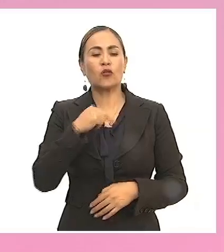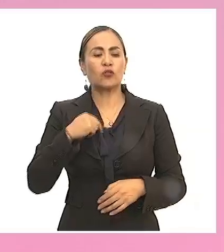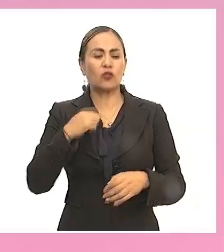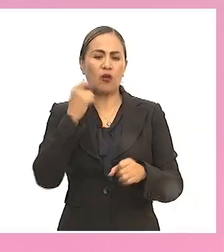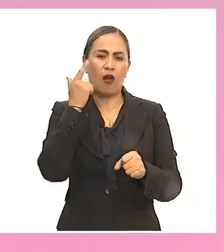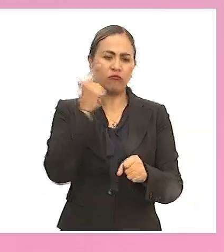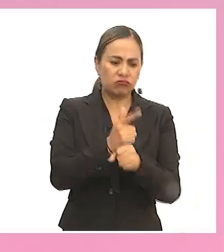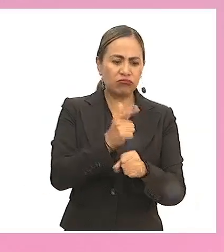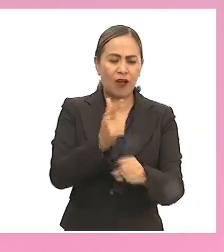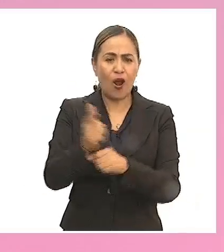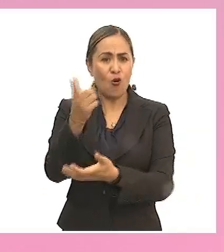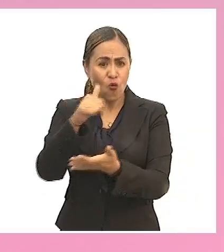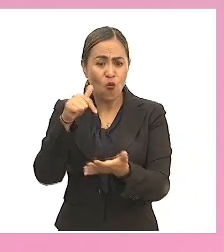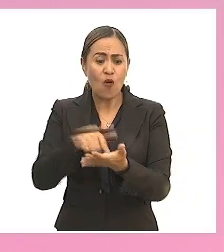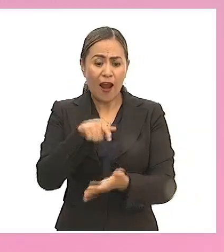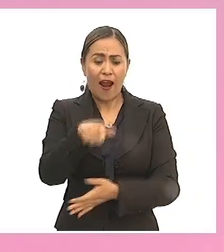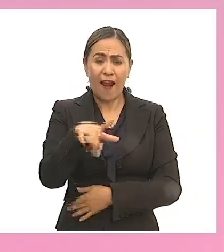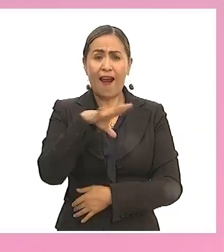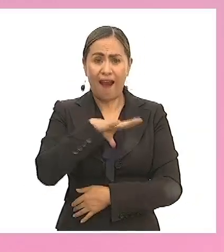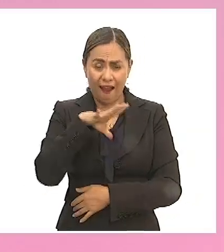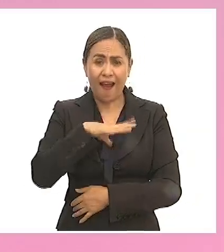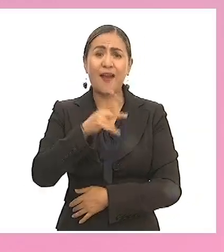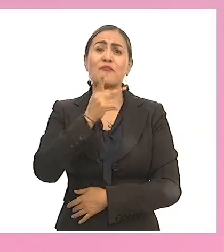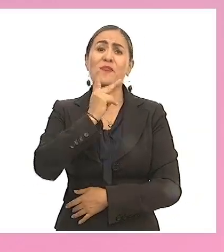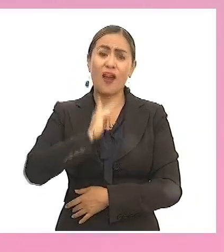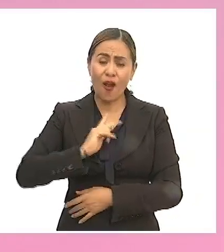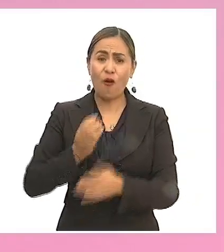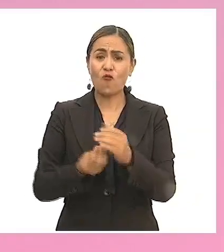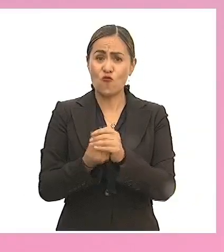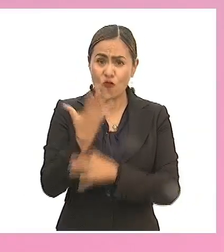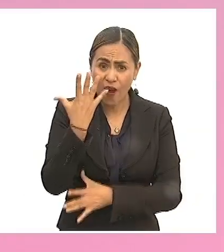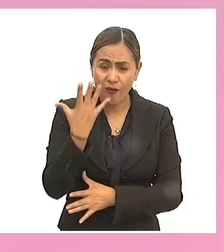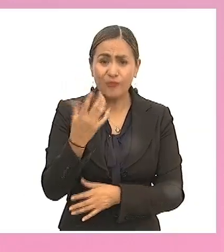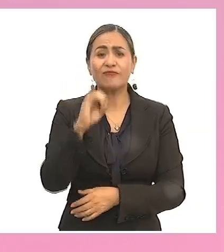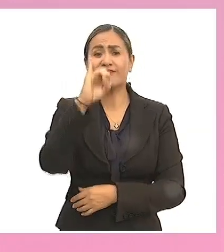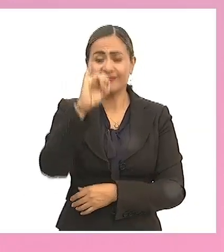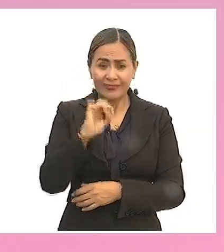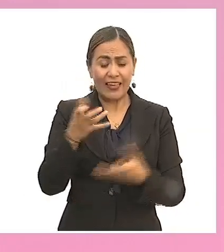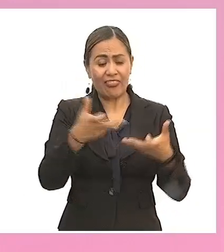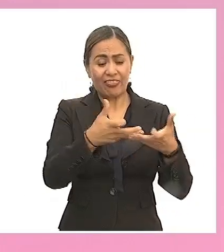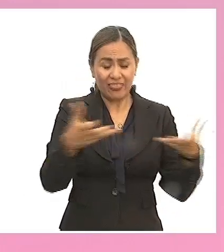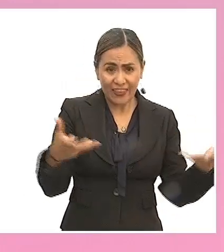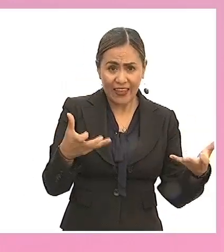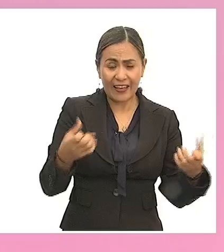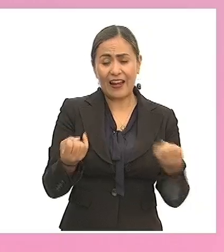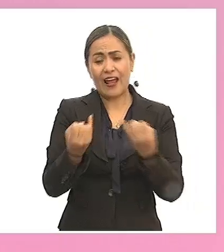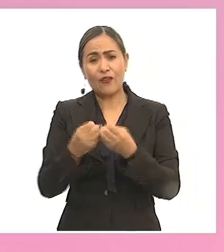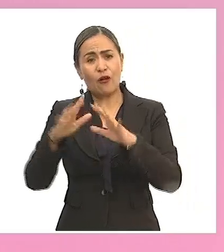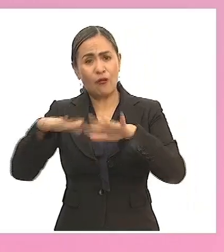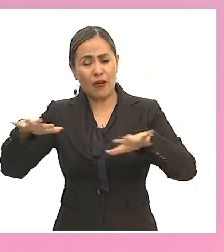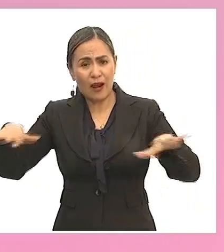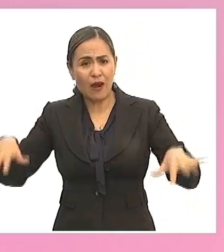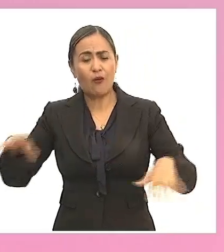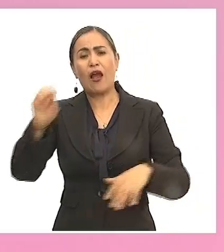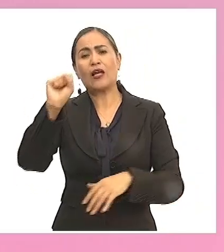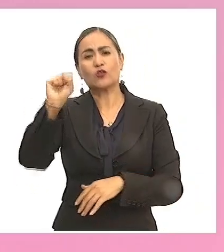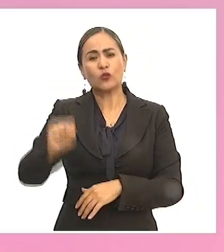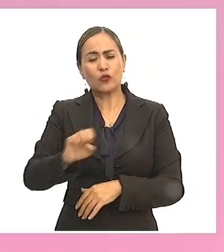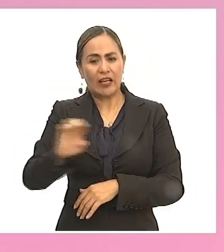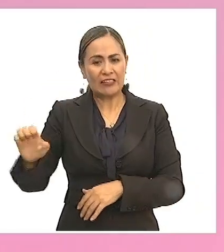nuevos yacimientos en tierra y en aguas someras en el sureste del